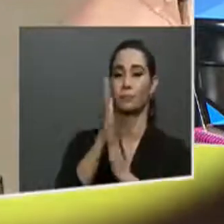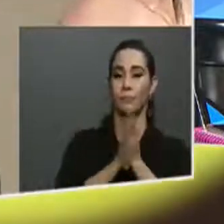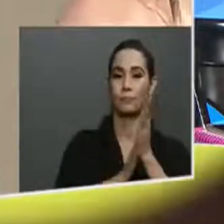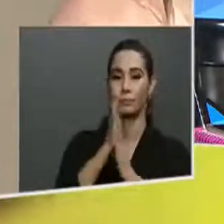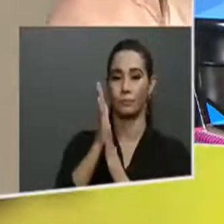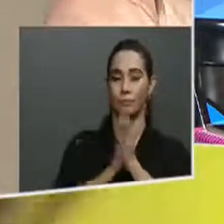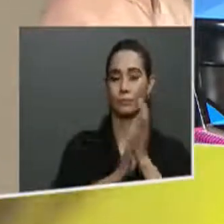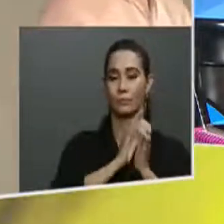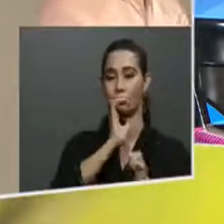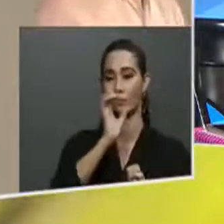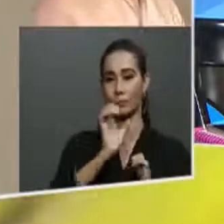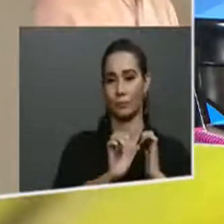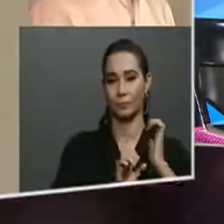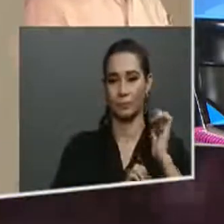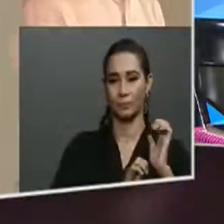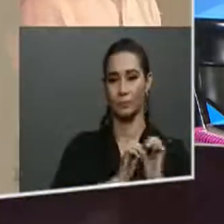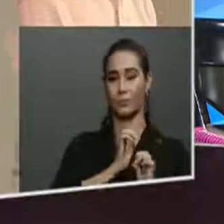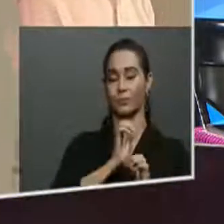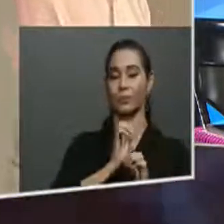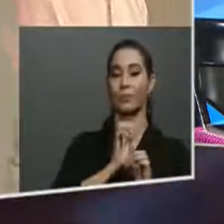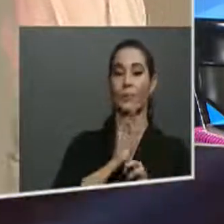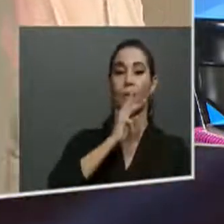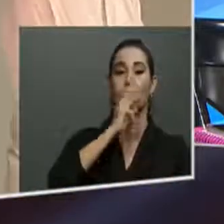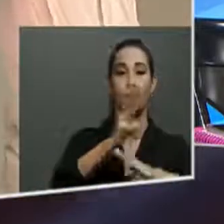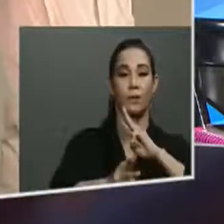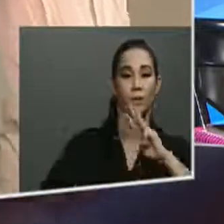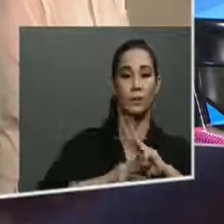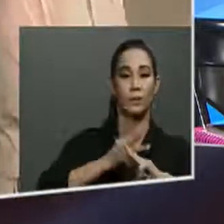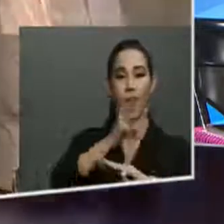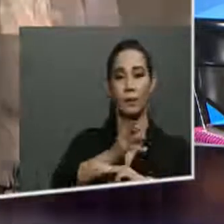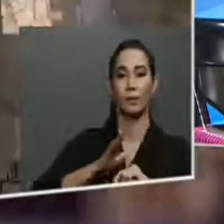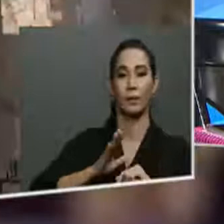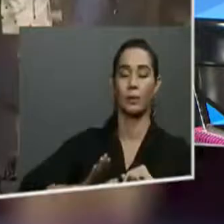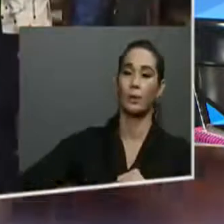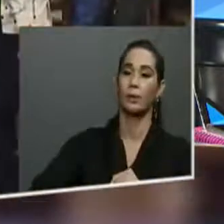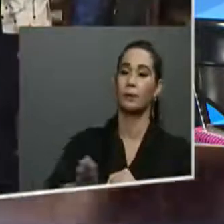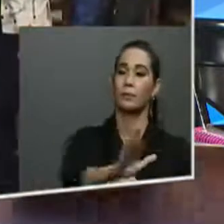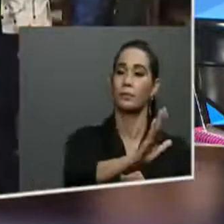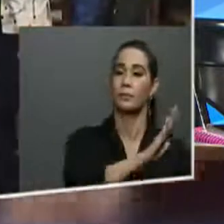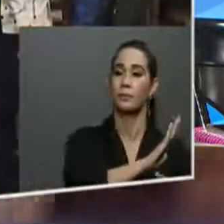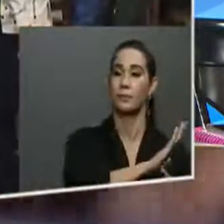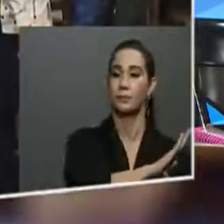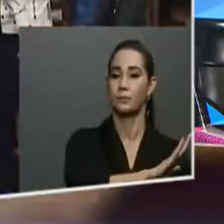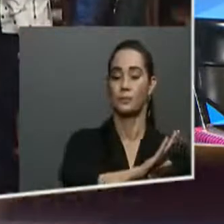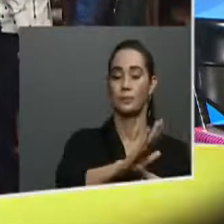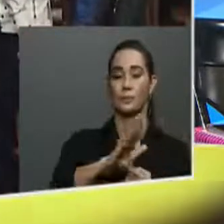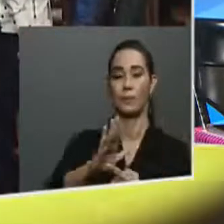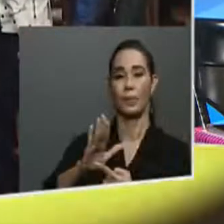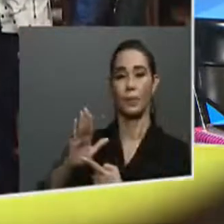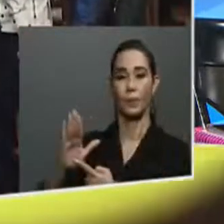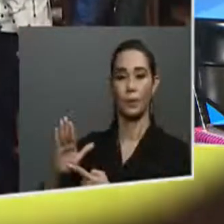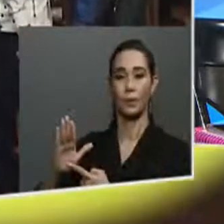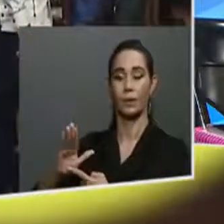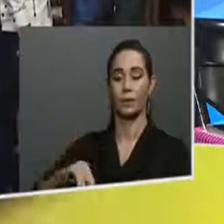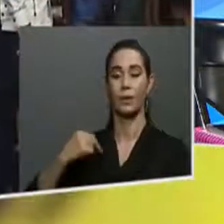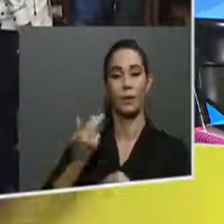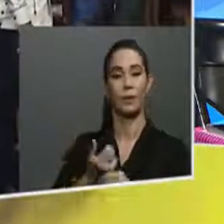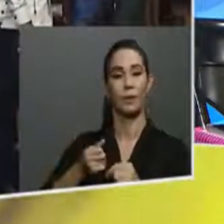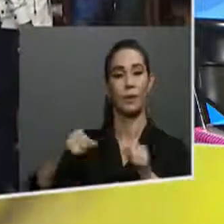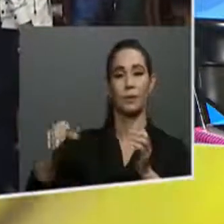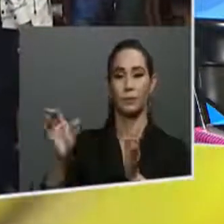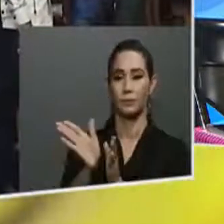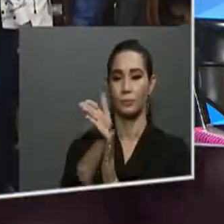484 cañeros de los que iban con regularidad de hecho frente al palacio nacional a protestar que les sean